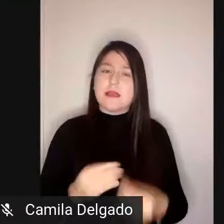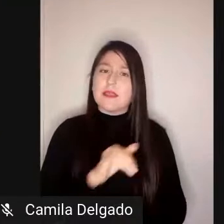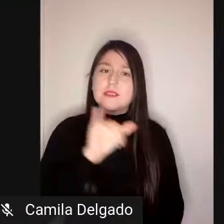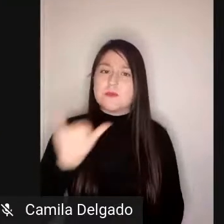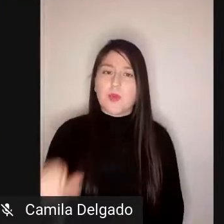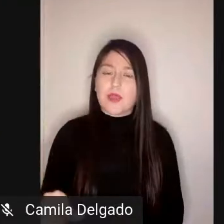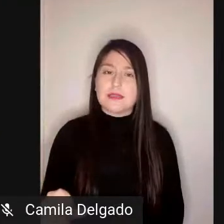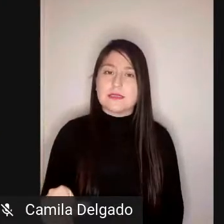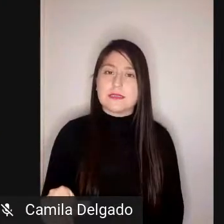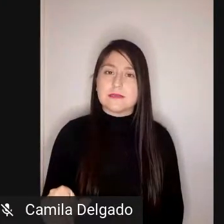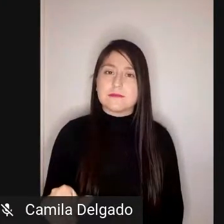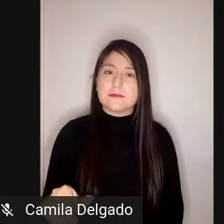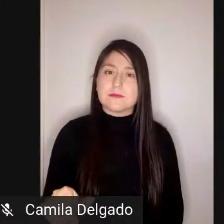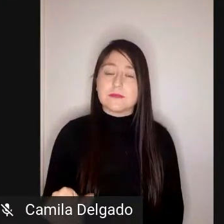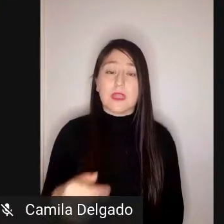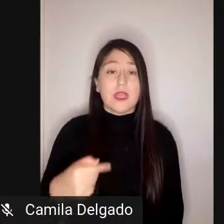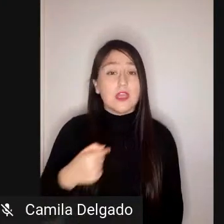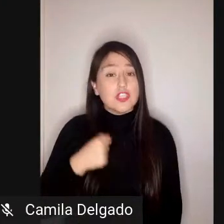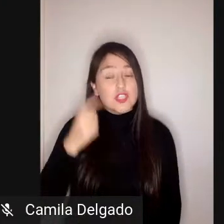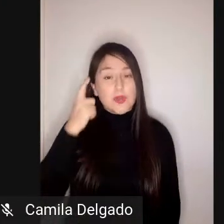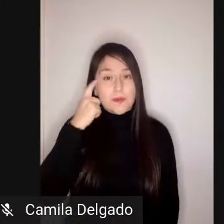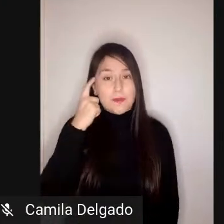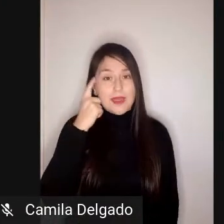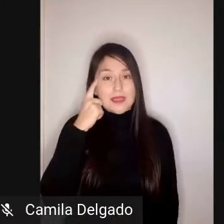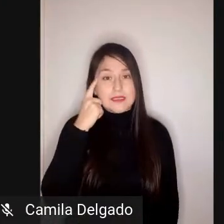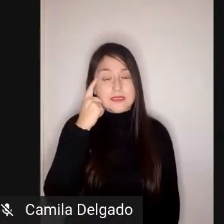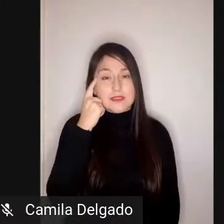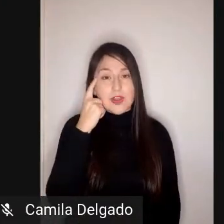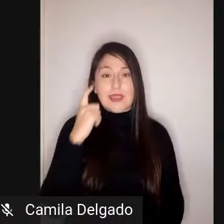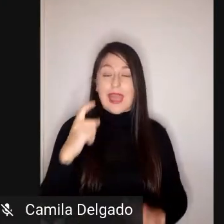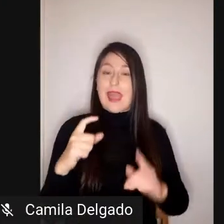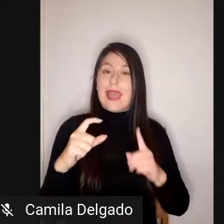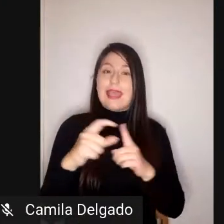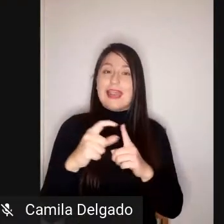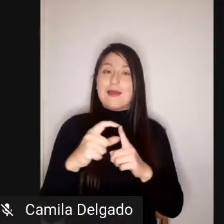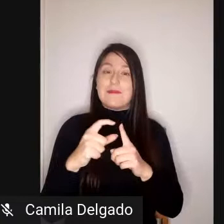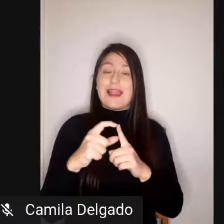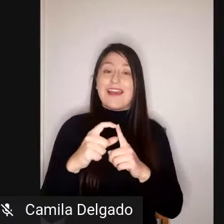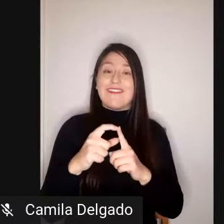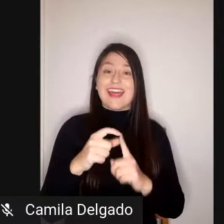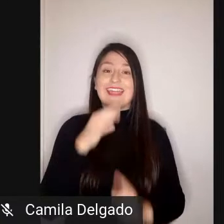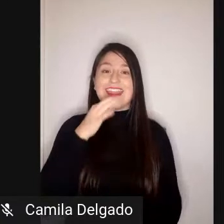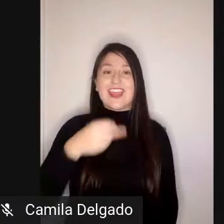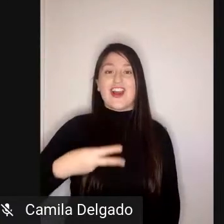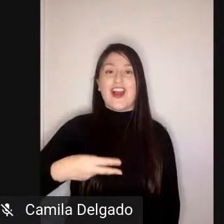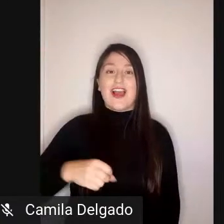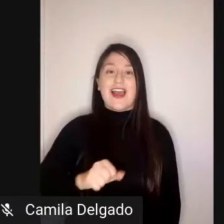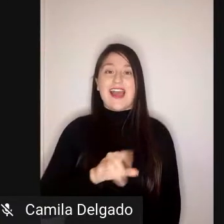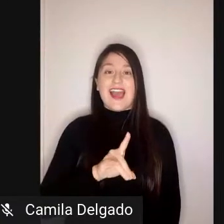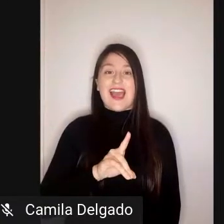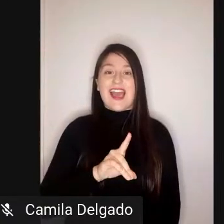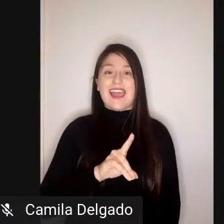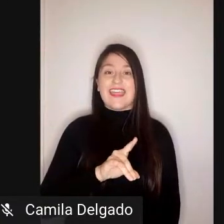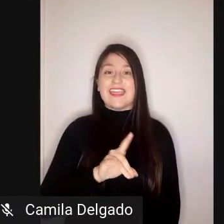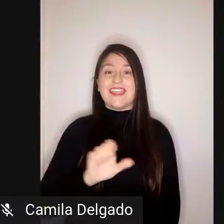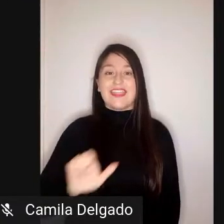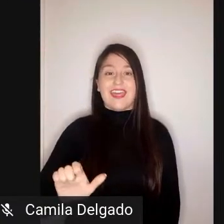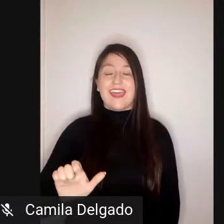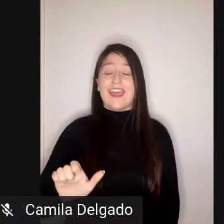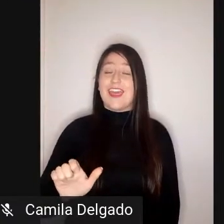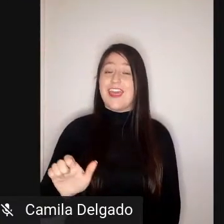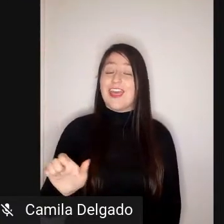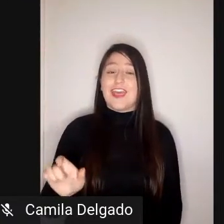siempre hay que hacerse. Pienso que, y por ahí la palabra la dijo Aide hace mucho rato, que es un concepto muy, muy lindo, pero muy rico además,